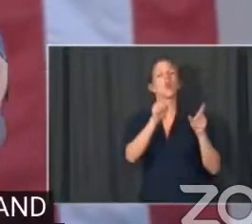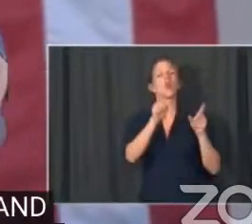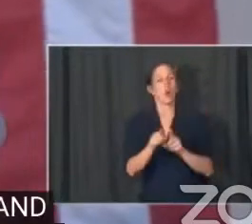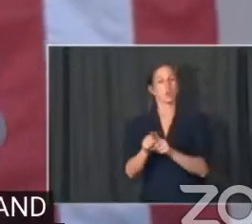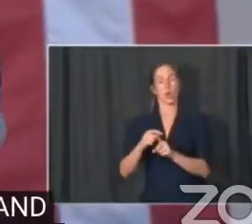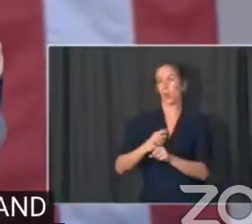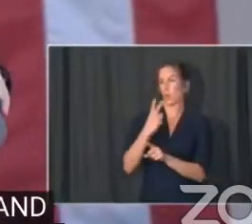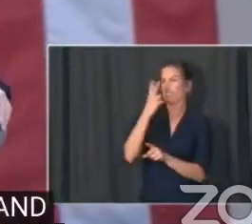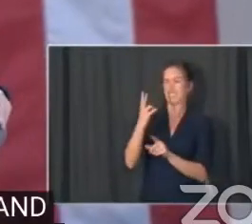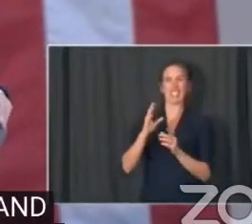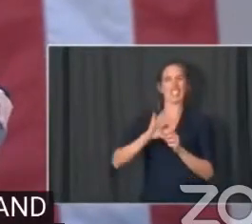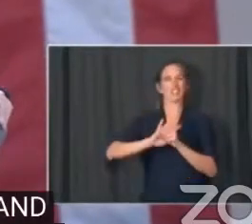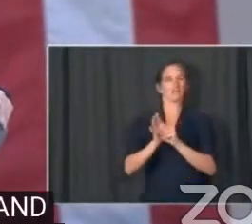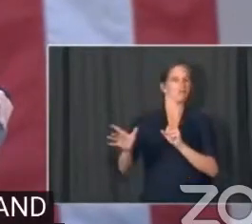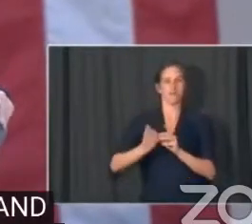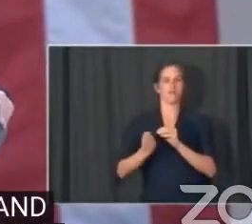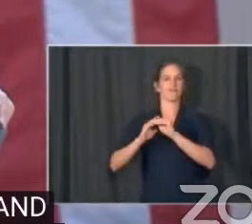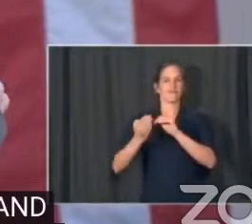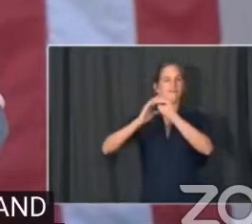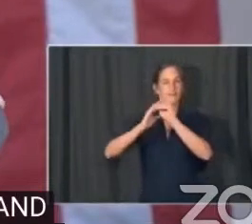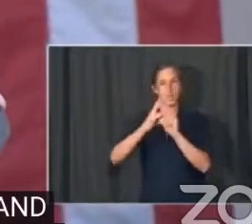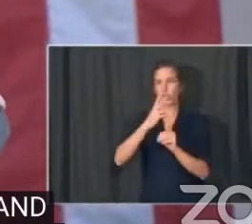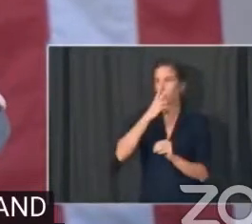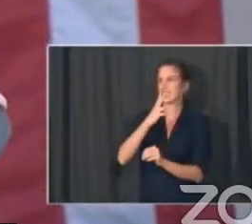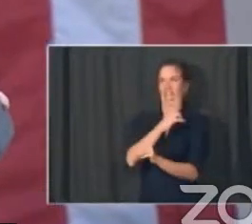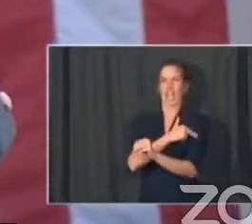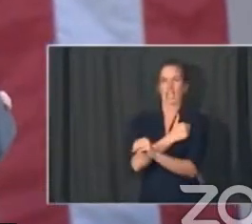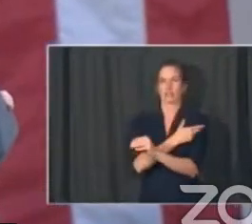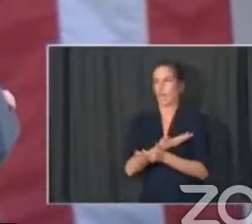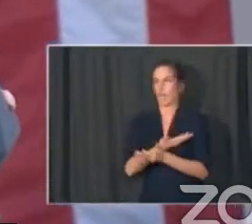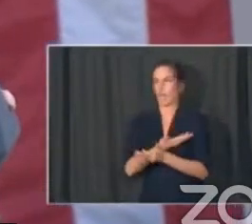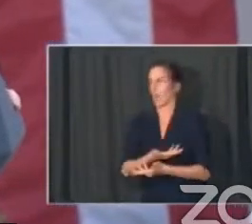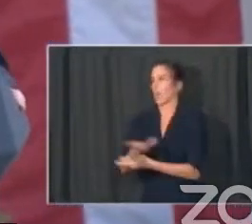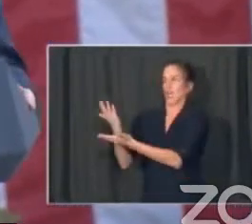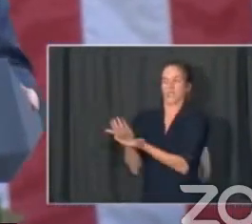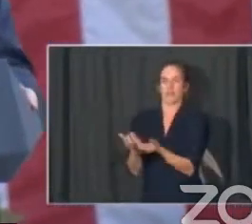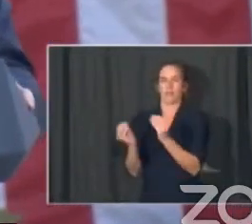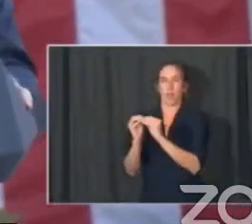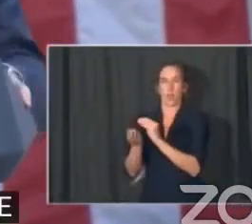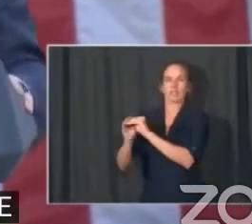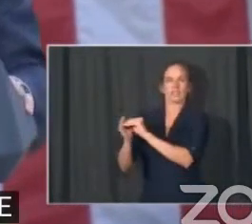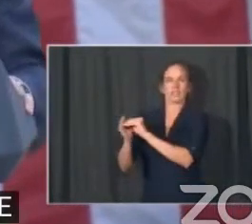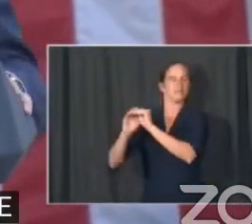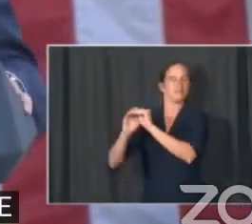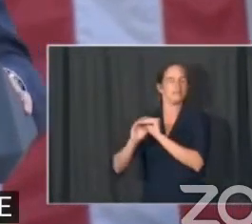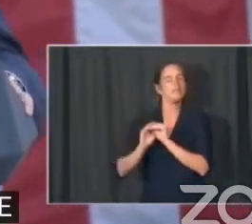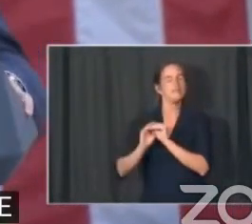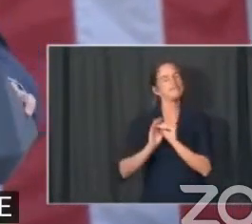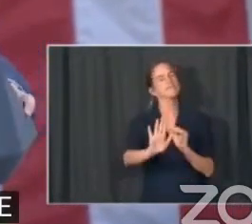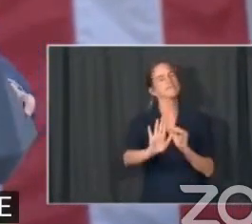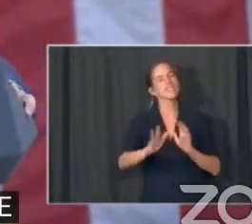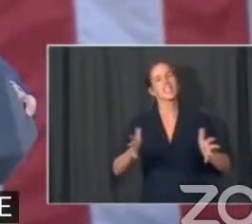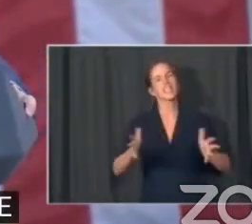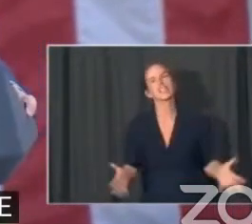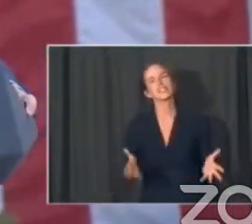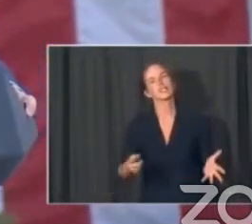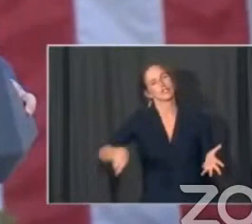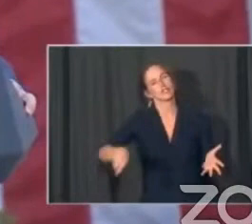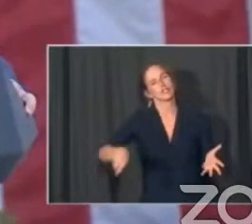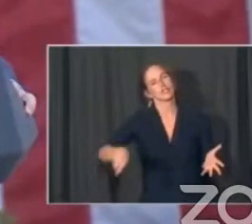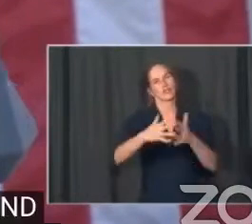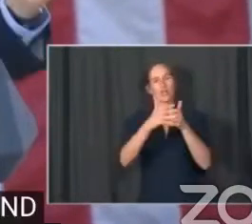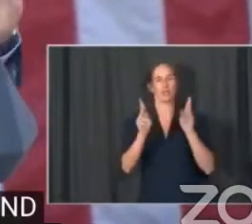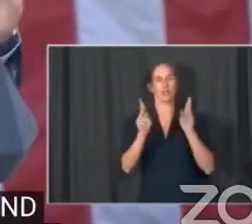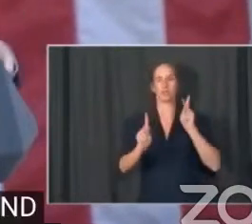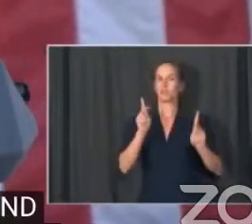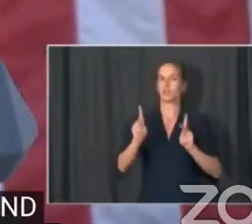y preparado, están listos hospitalizations rising around the para country, una implementación I inmediata. want to encourage Finalmente, the señor American presidente, people veo with the casos news aumentando alrededor del that as we have país. done